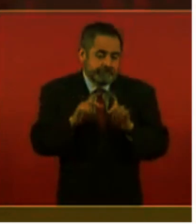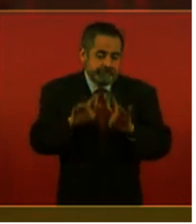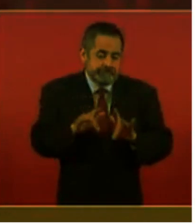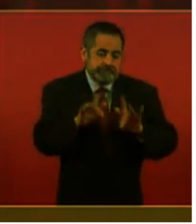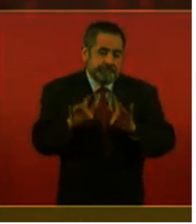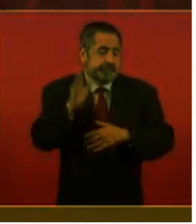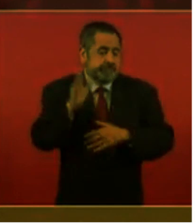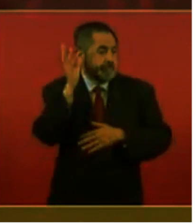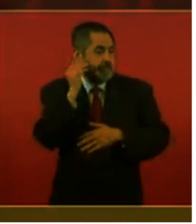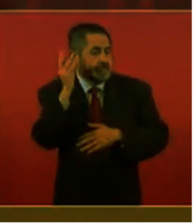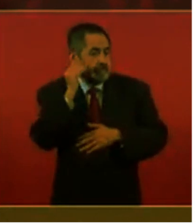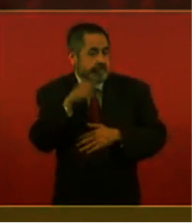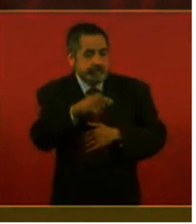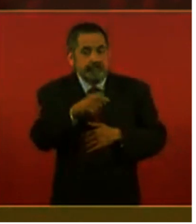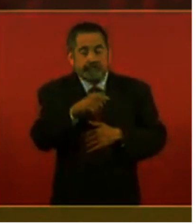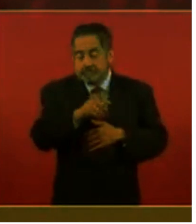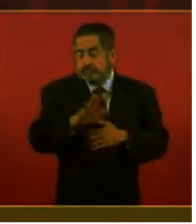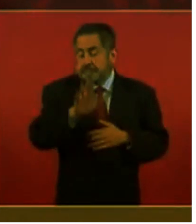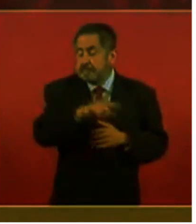supuestas grabaciones.